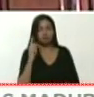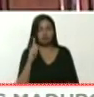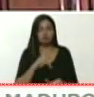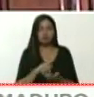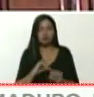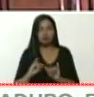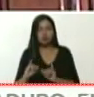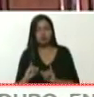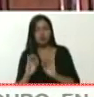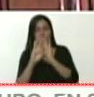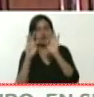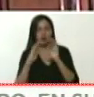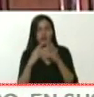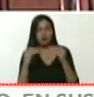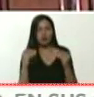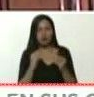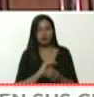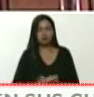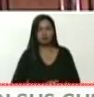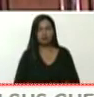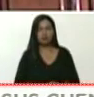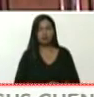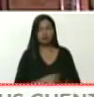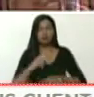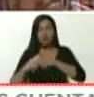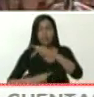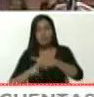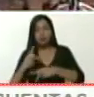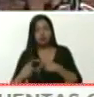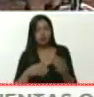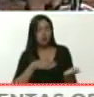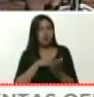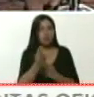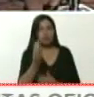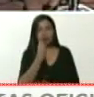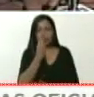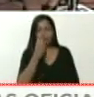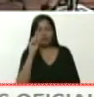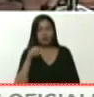la onda de la producción de la soberanía alimentaria.